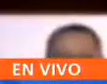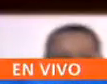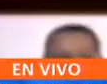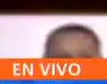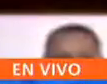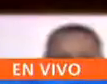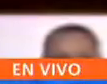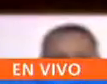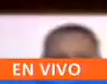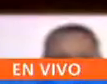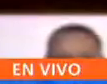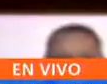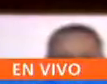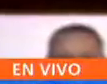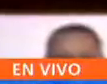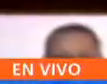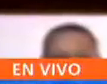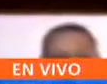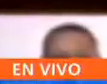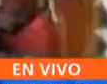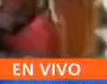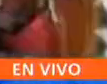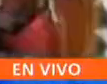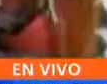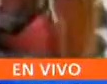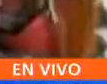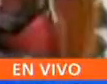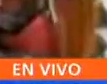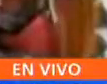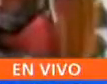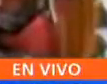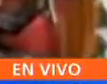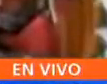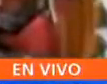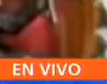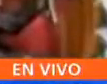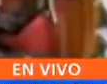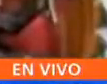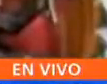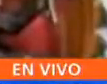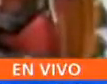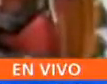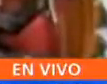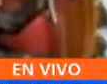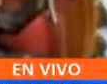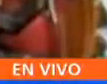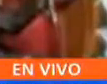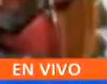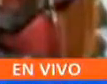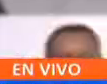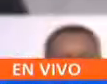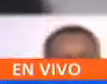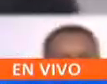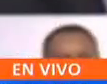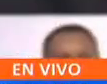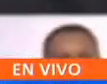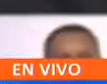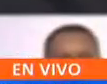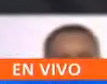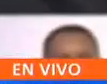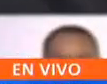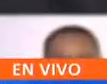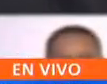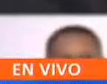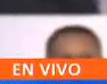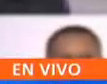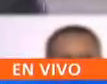2023, para culminar su mandato el 28 de julio de 2026. Con el rechazo a esta propuesta, a partir de hoy, se comenzará a debatir el proyecto de